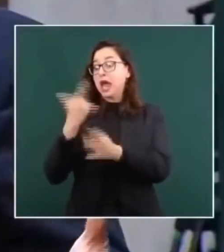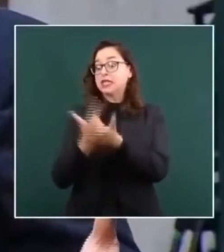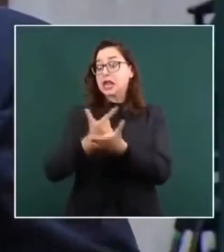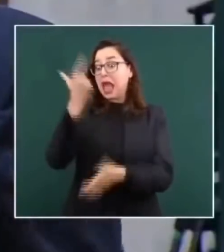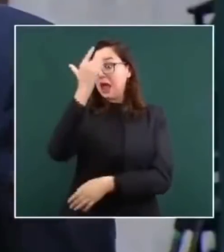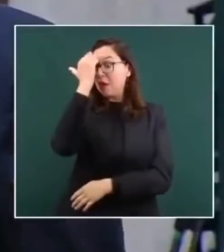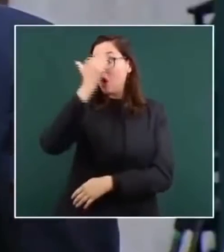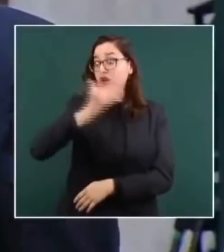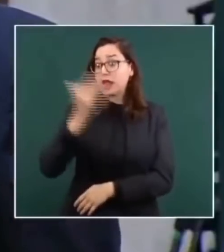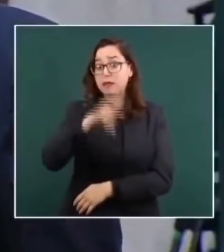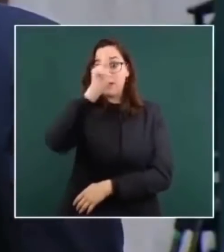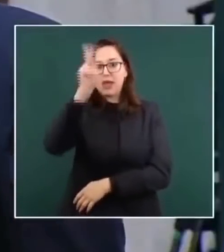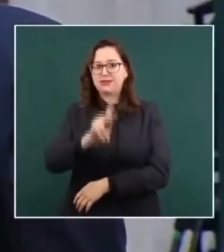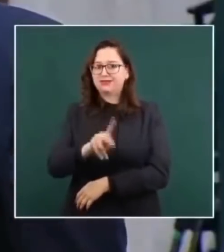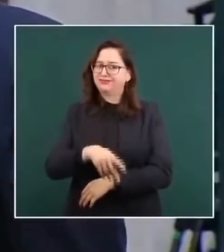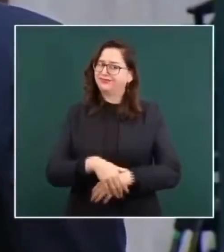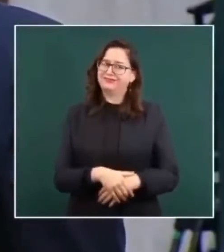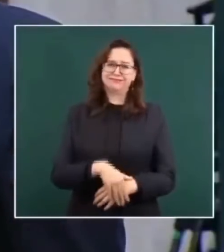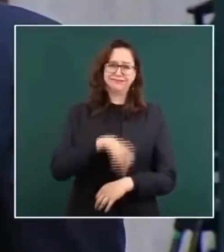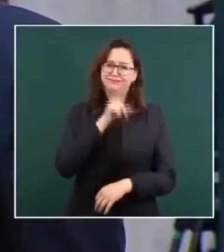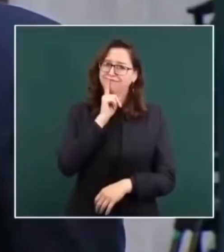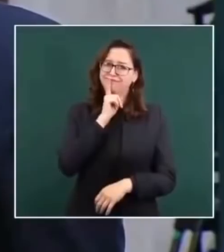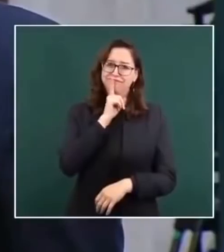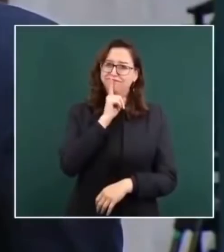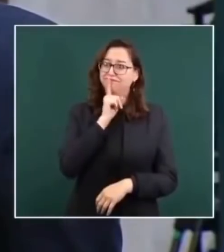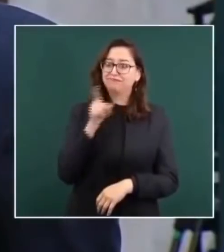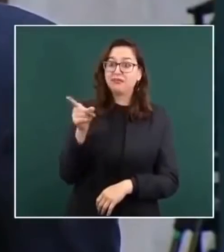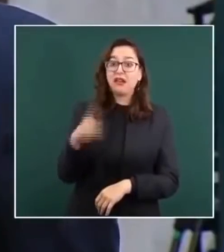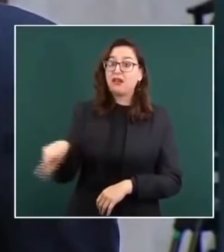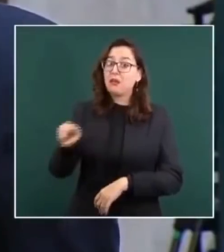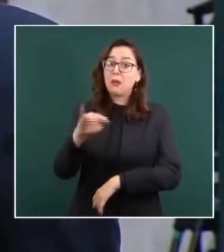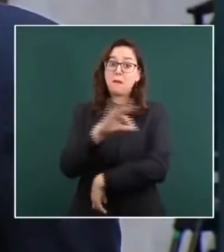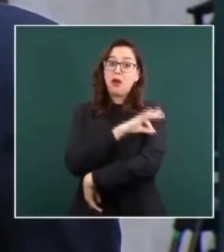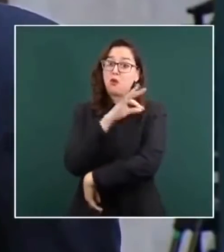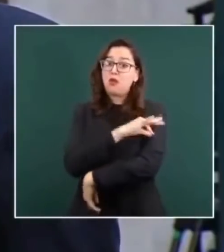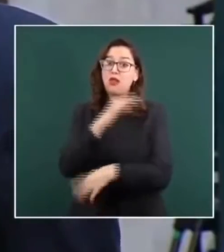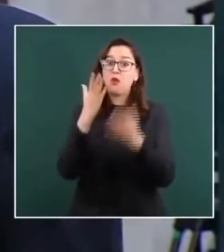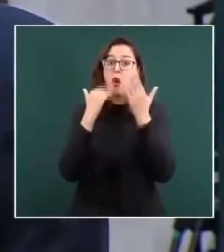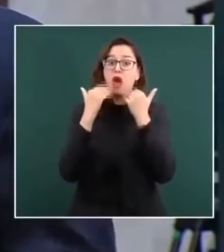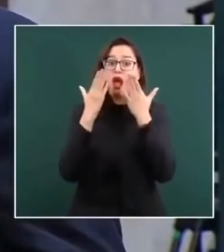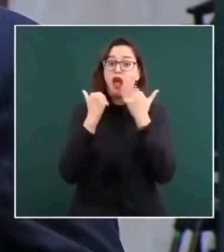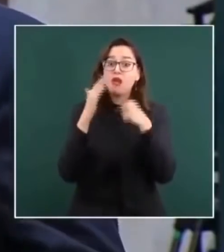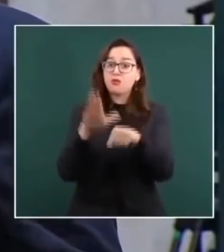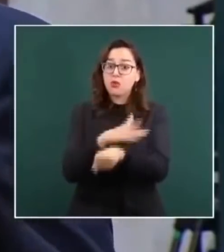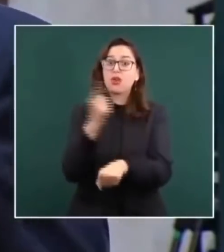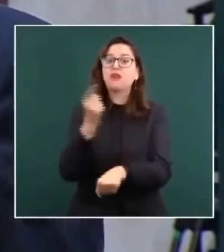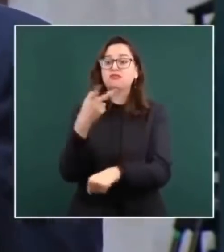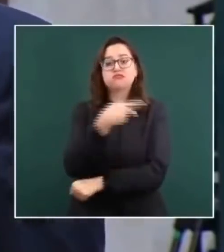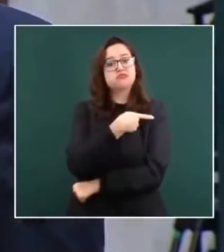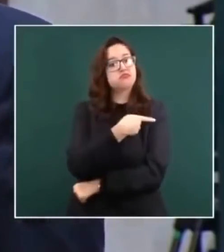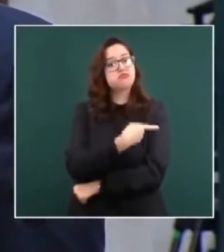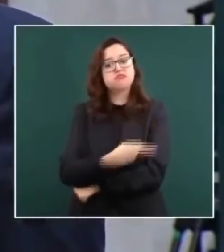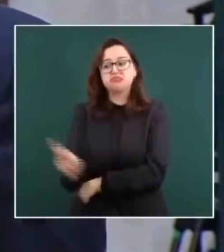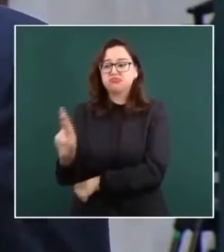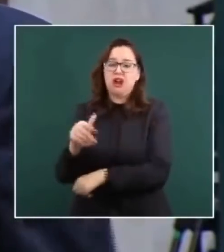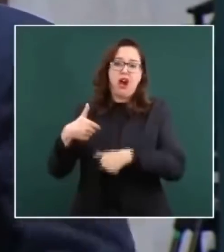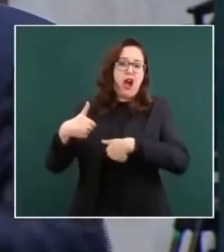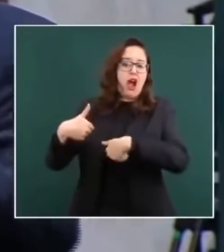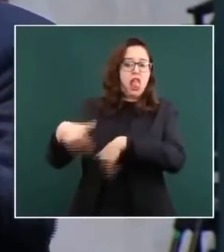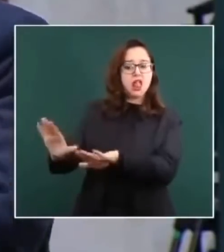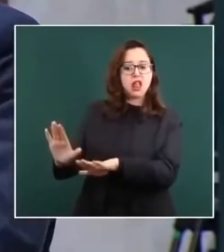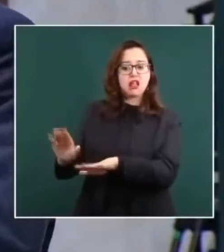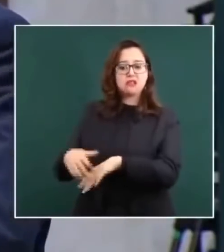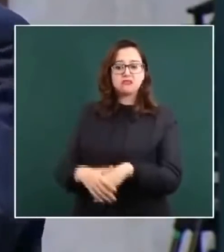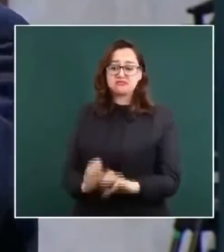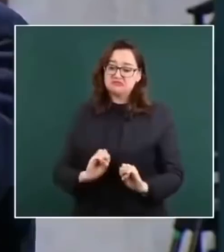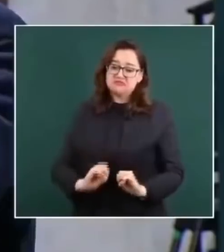abandono a los pobres del mundo como suele pasar se creó el